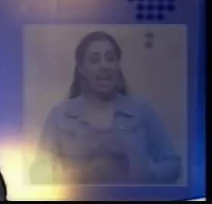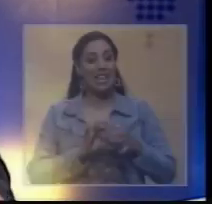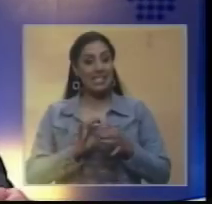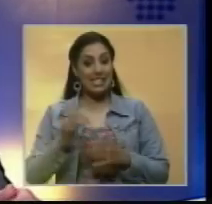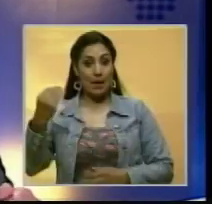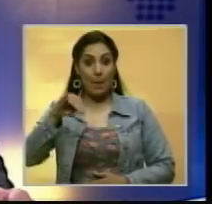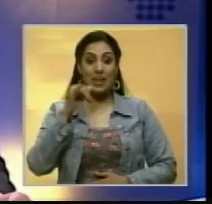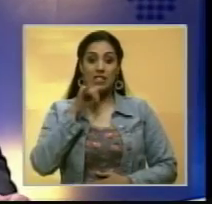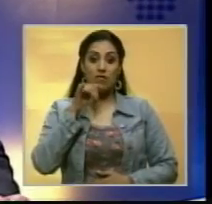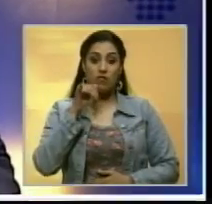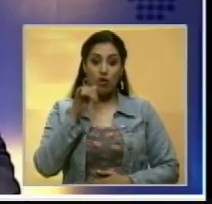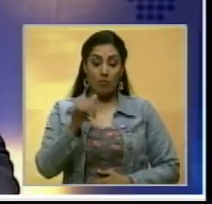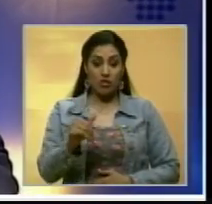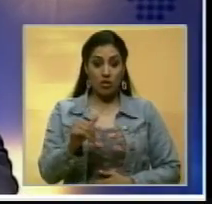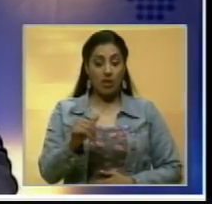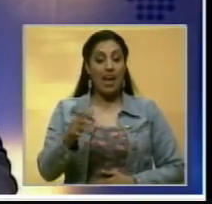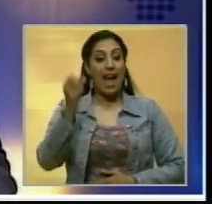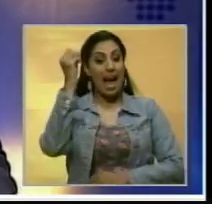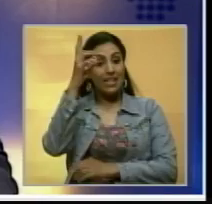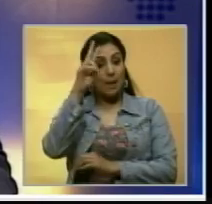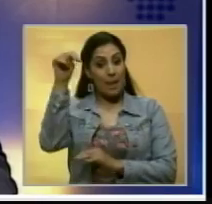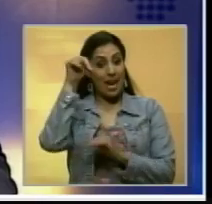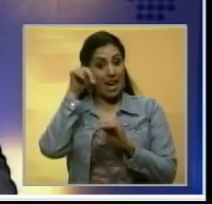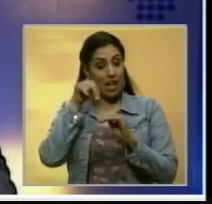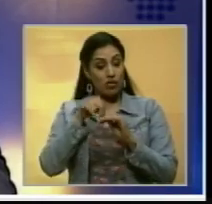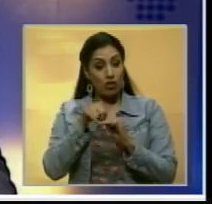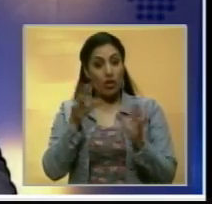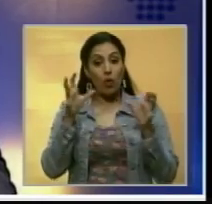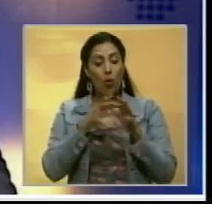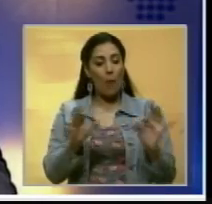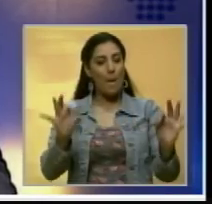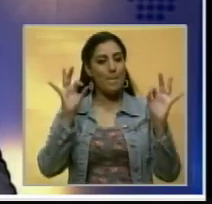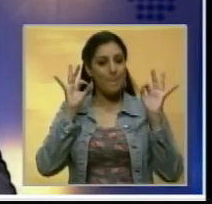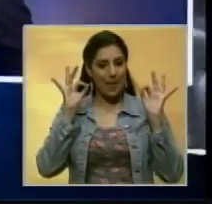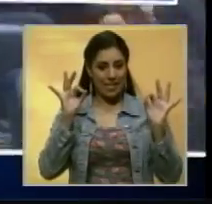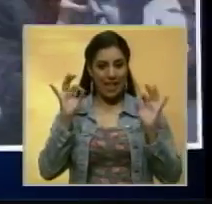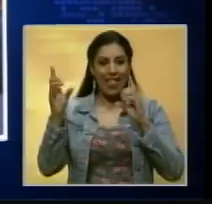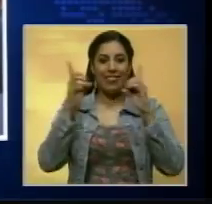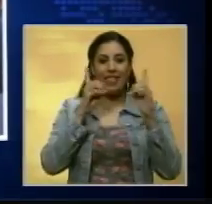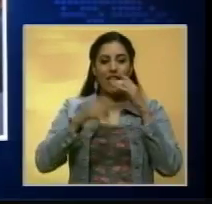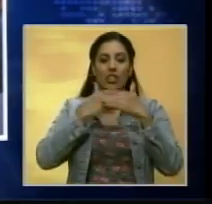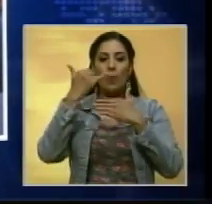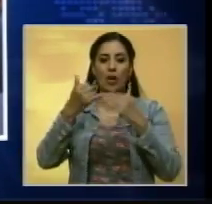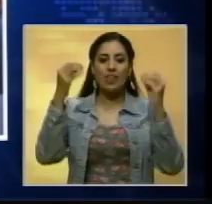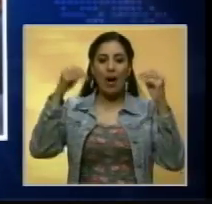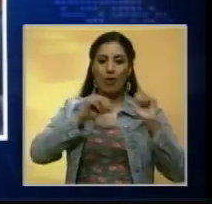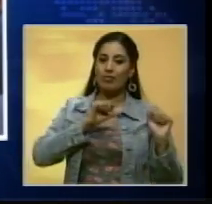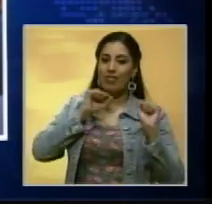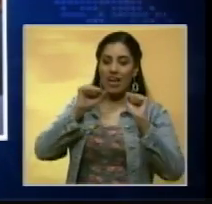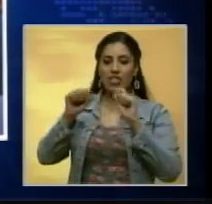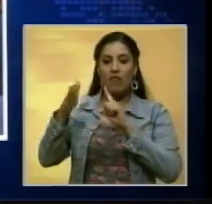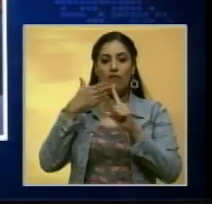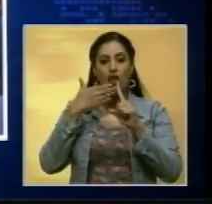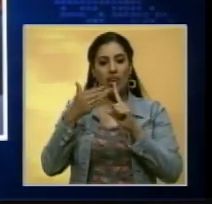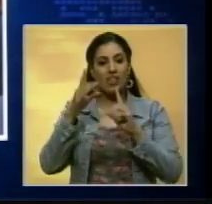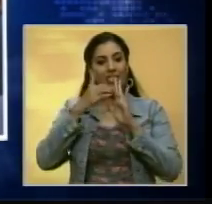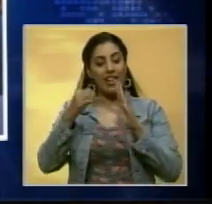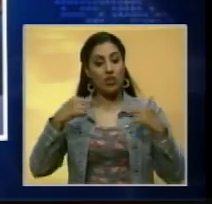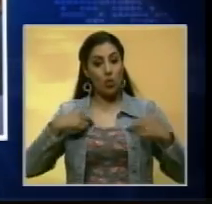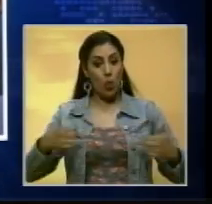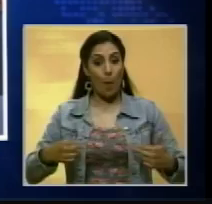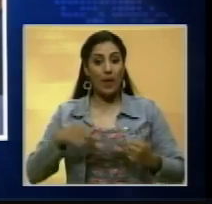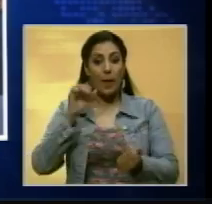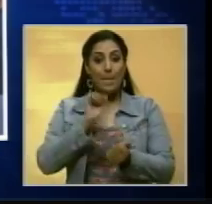Amigos, continuamos con las informaciones. La Asamblea Nacional en sesión extraordinaria debate un proyecto de acuerdo en rechazo a las violaciones a los derechos humanos